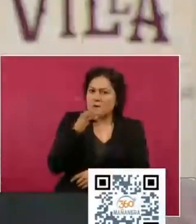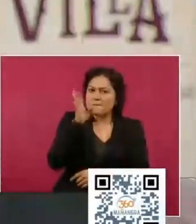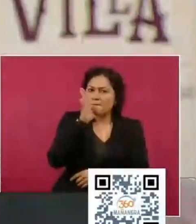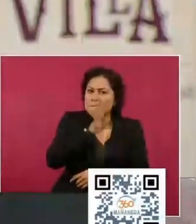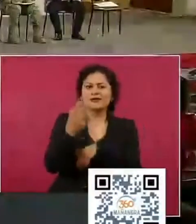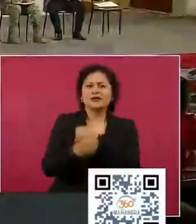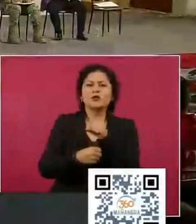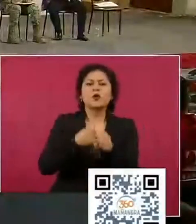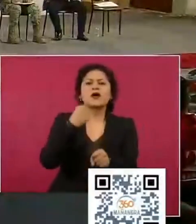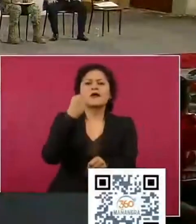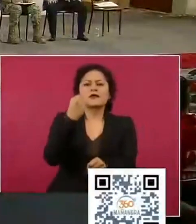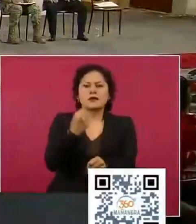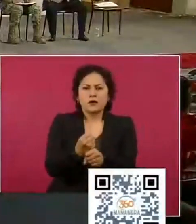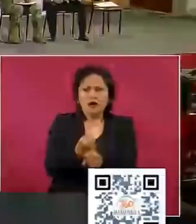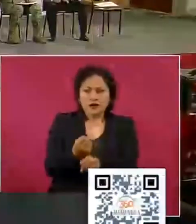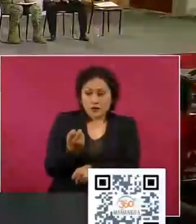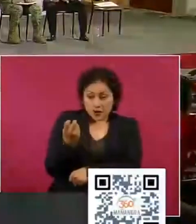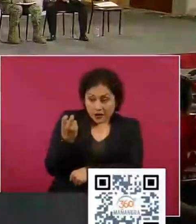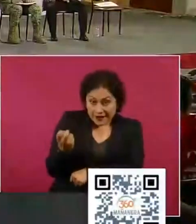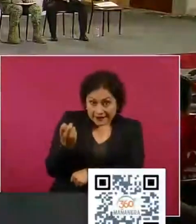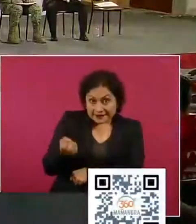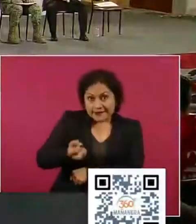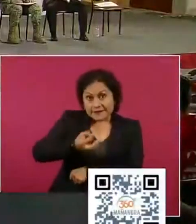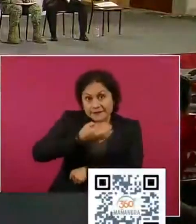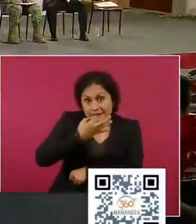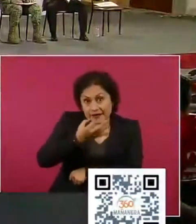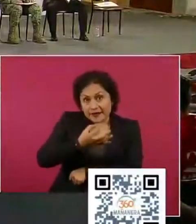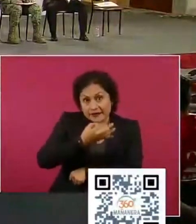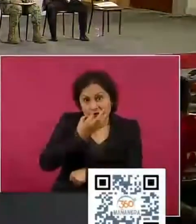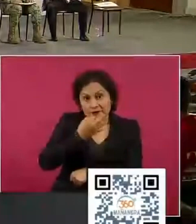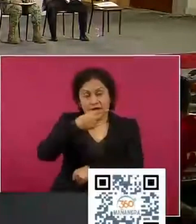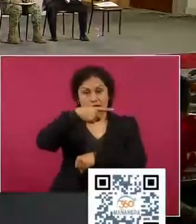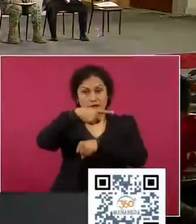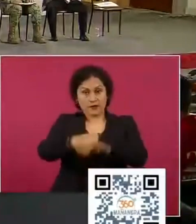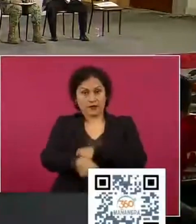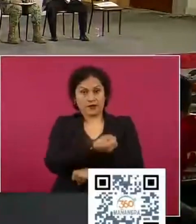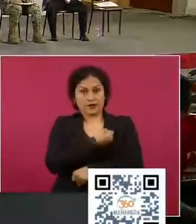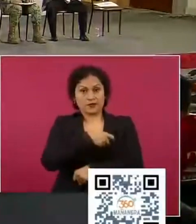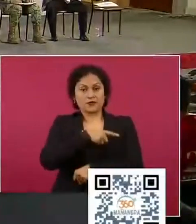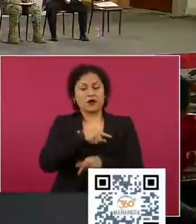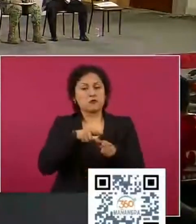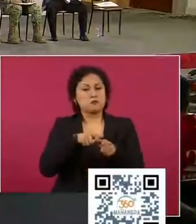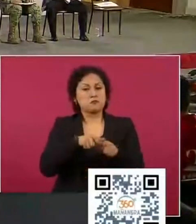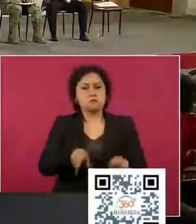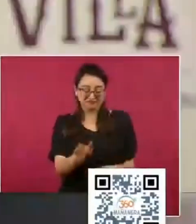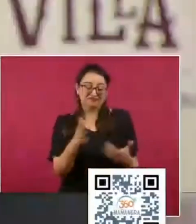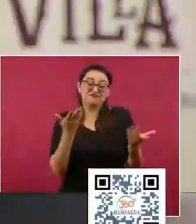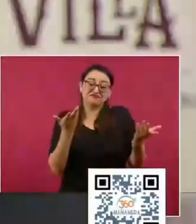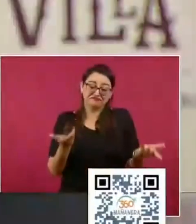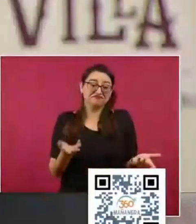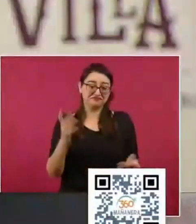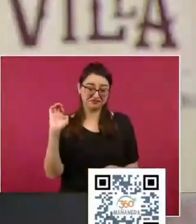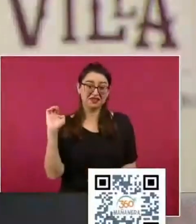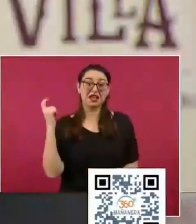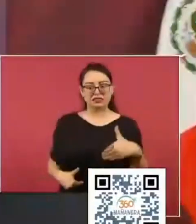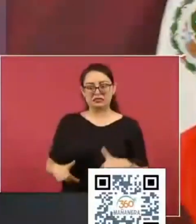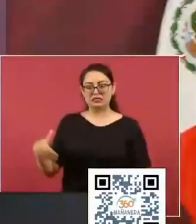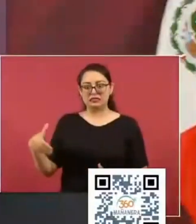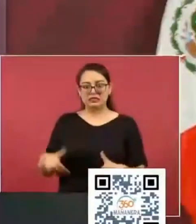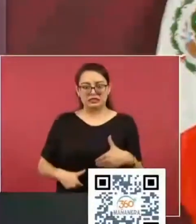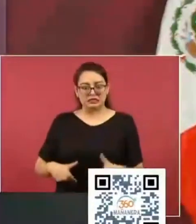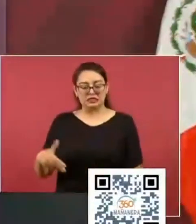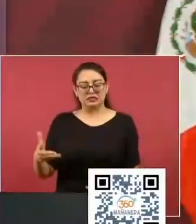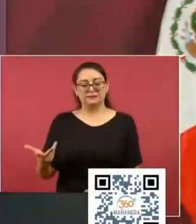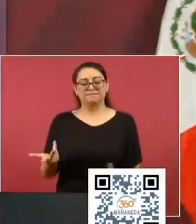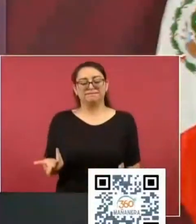a la una de la tarde se localizaron a seis migrantes más así hasta el día de hoy jueves 18 de mayo a las tres de la mañana